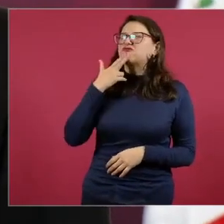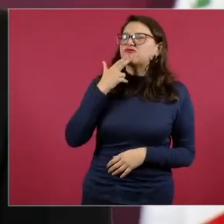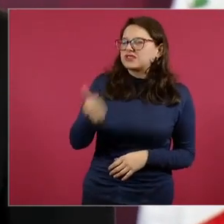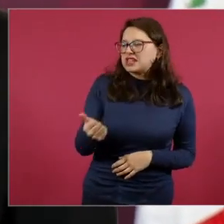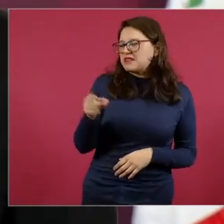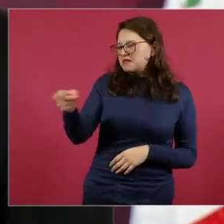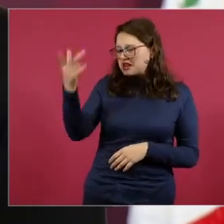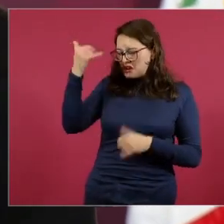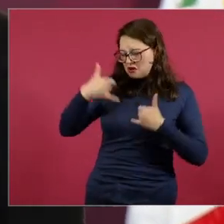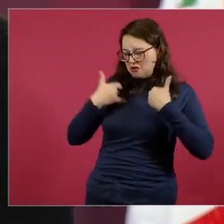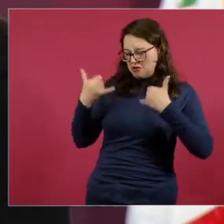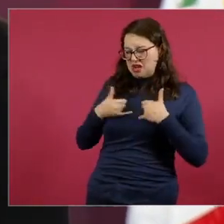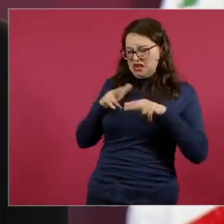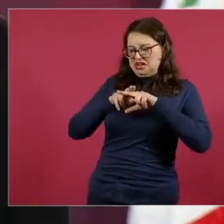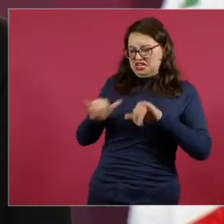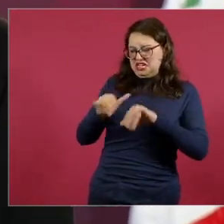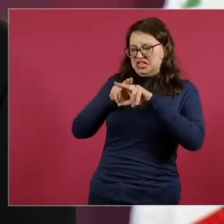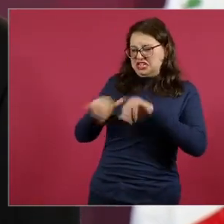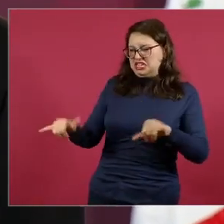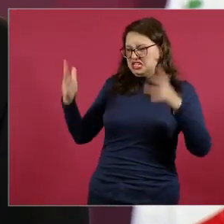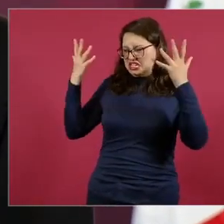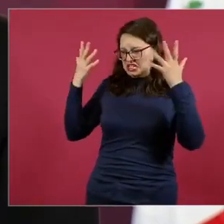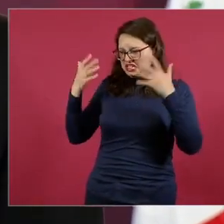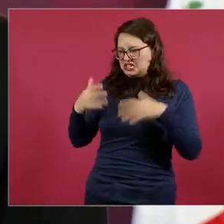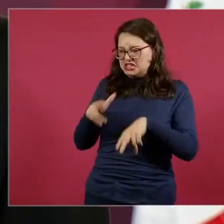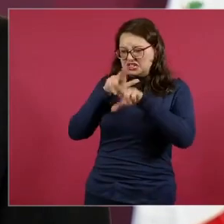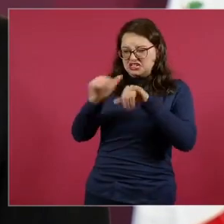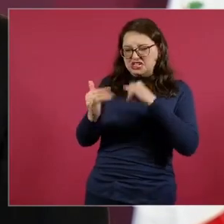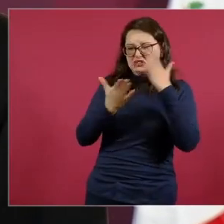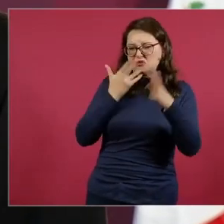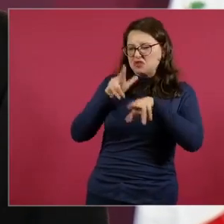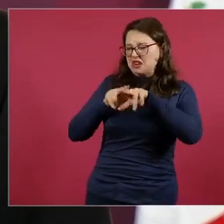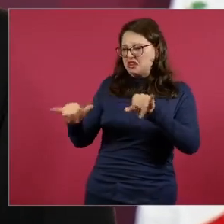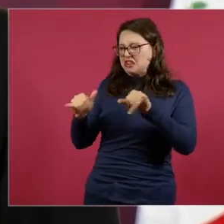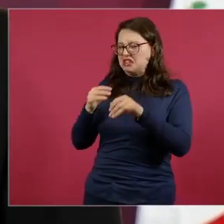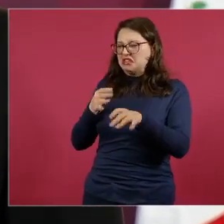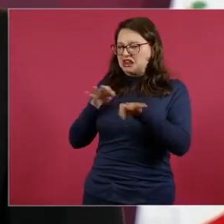que ni estudian ni trabajan y que vean cómo le hacen.